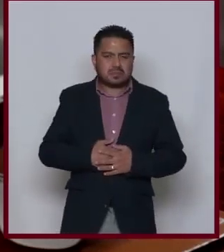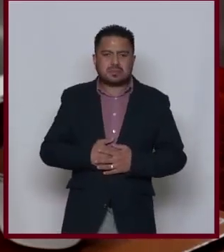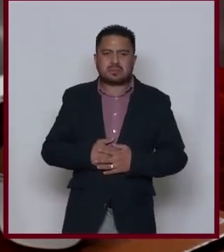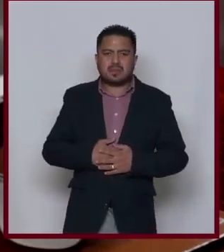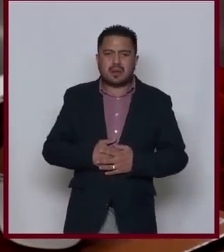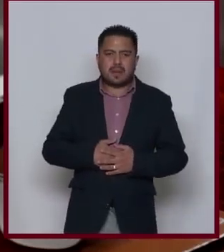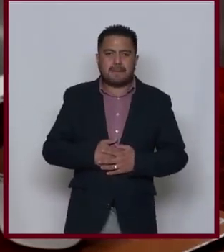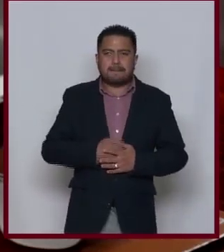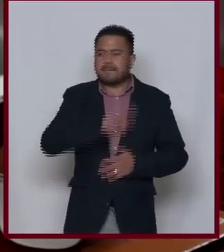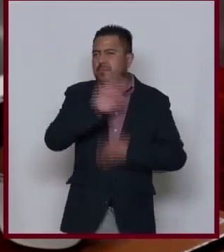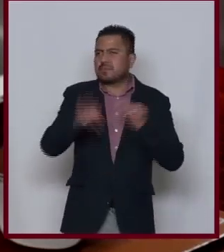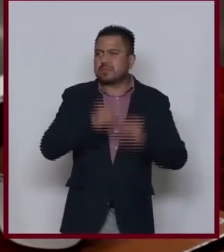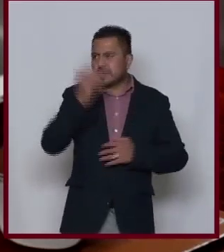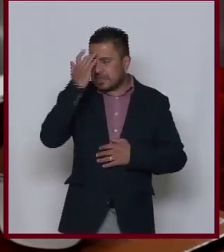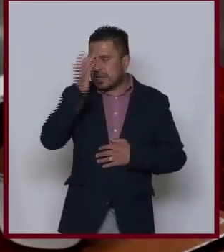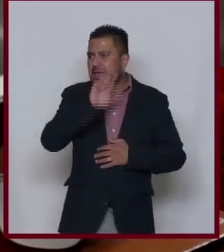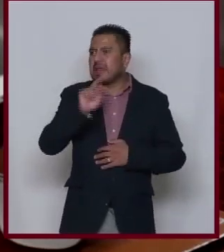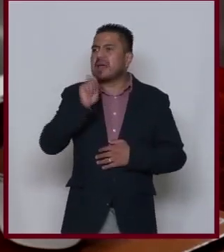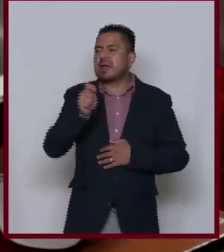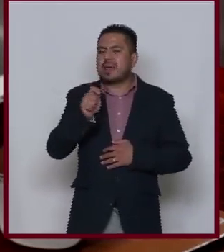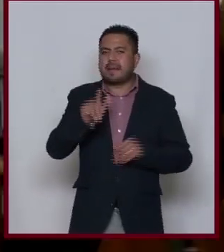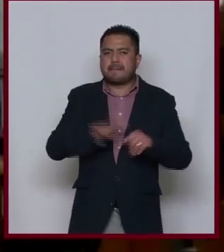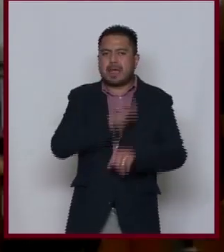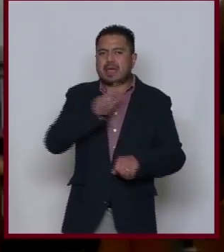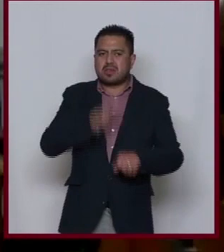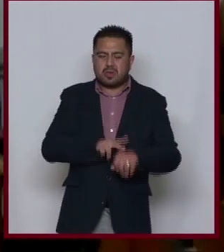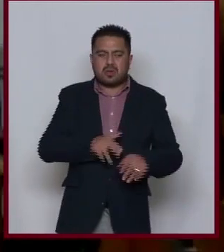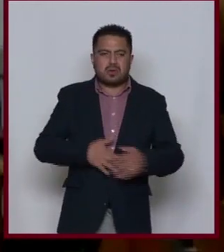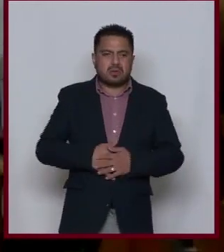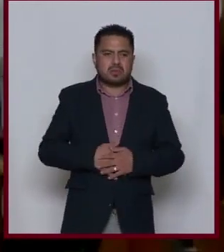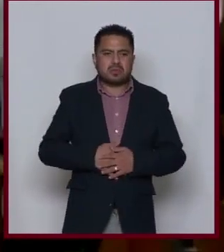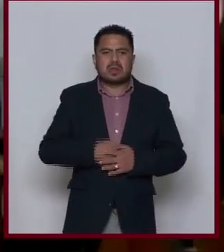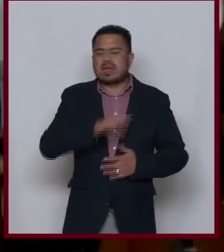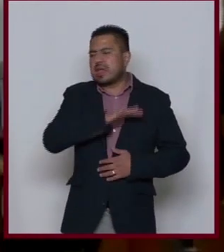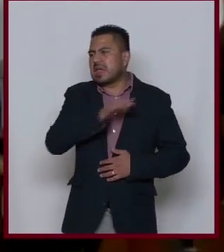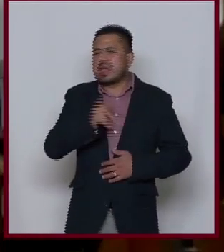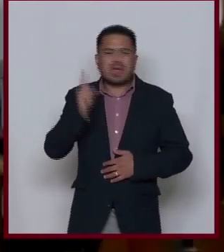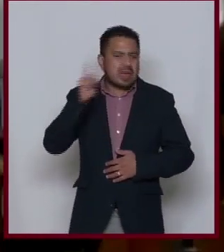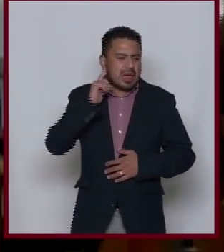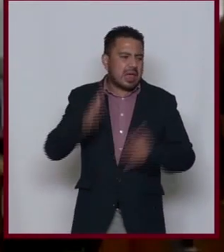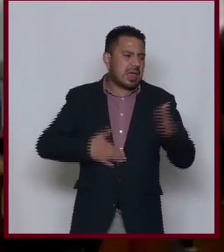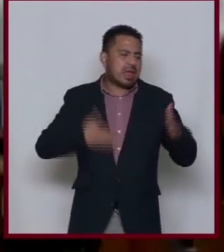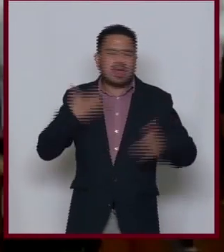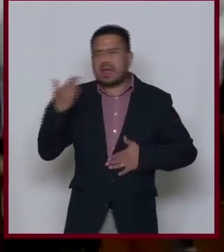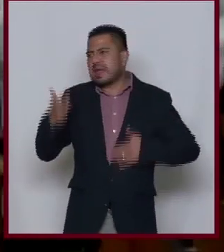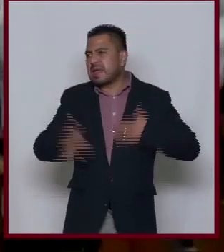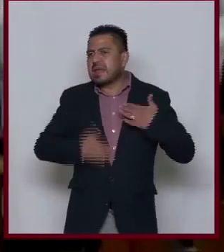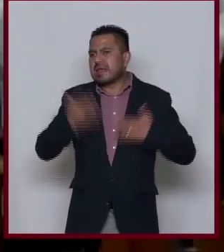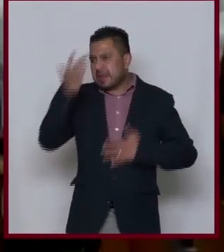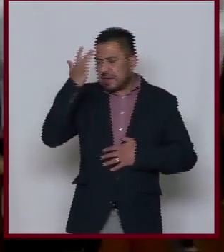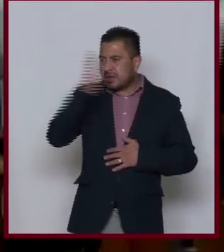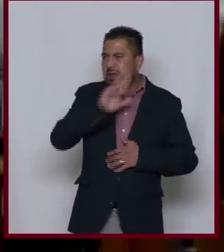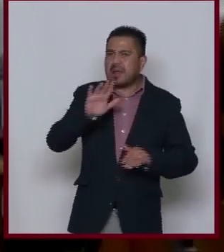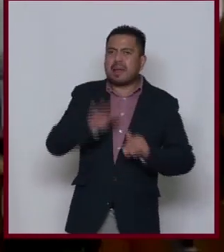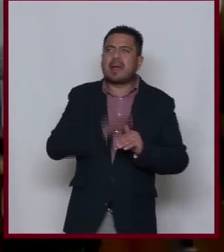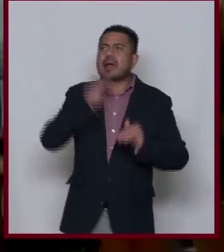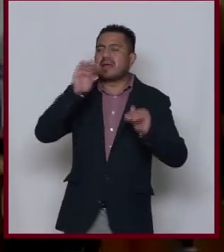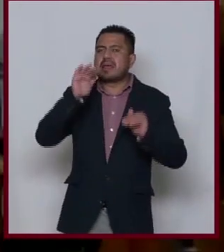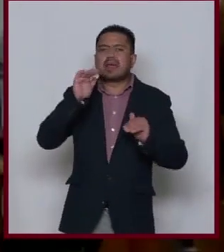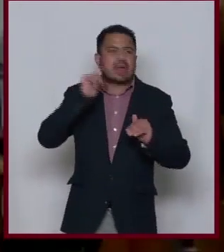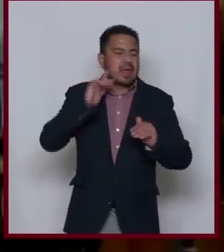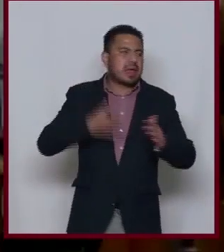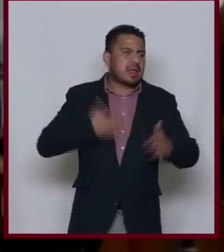que todo el mundo la conocemos, es la escala mayor, que generalmente se oye alegre. La escala, para reconocer una escala mayor, se oye